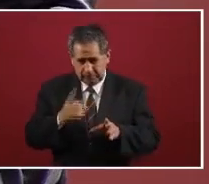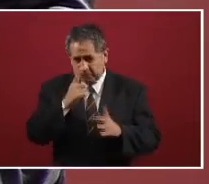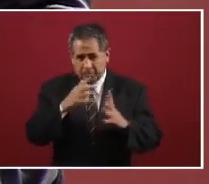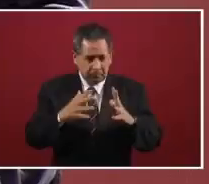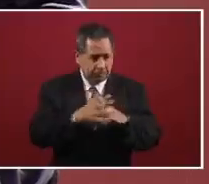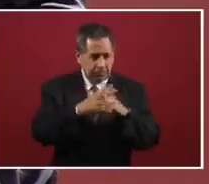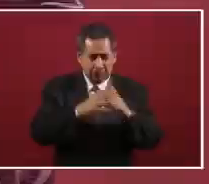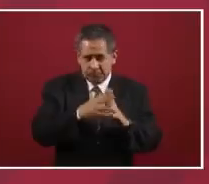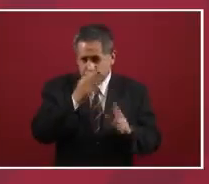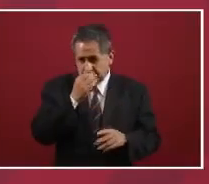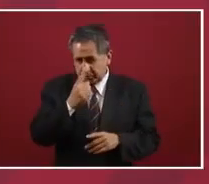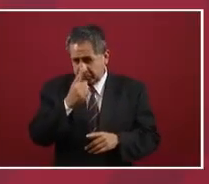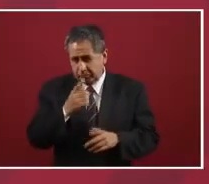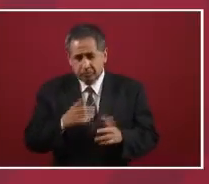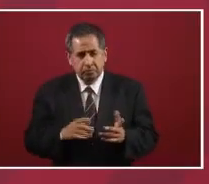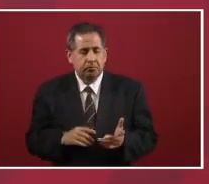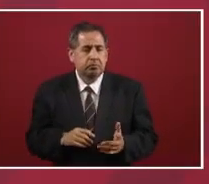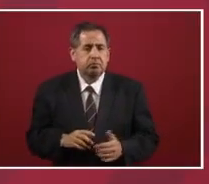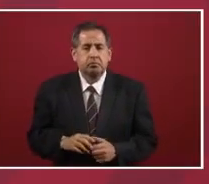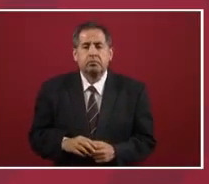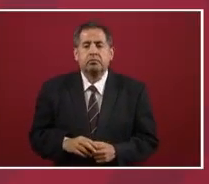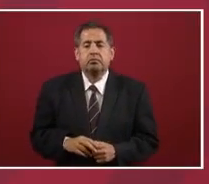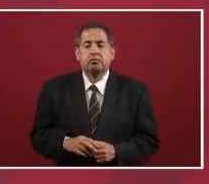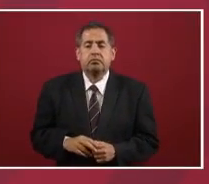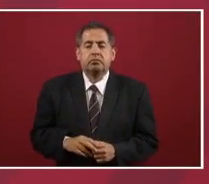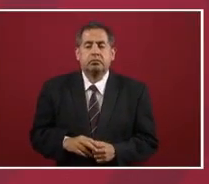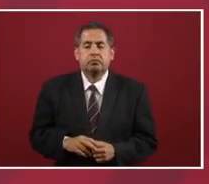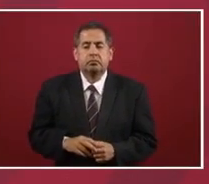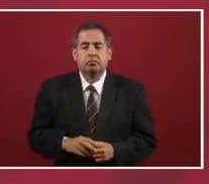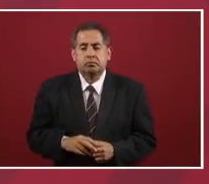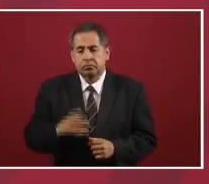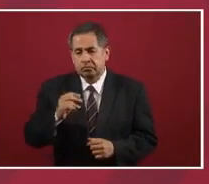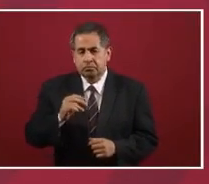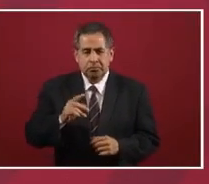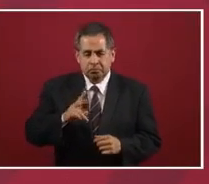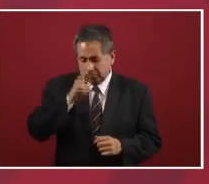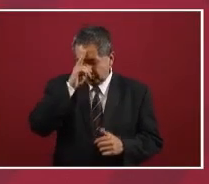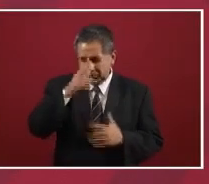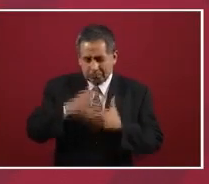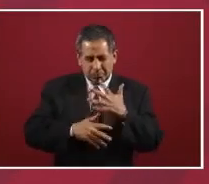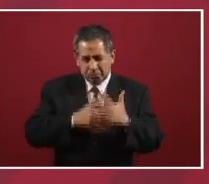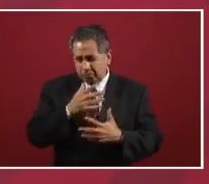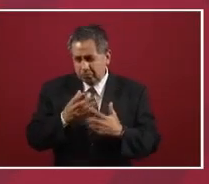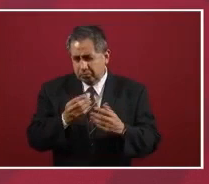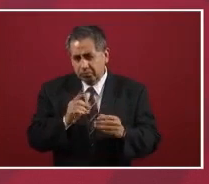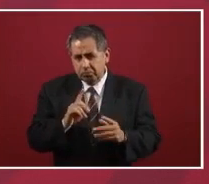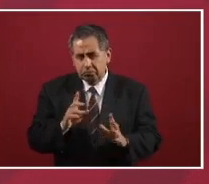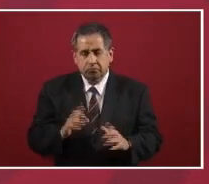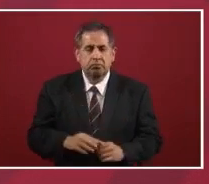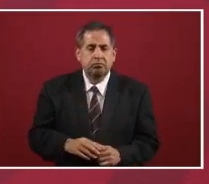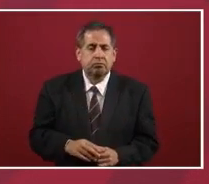batalla, no hubo mucha violencia.